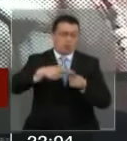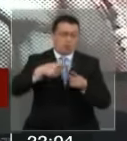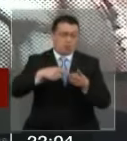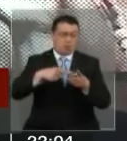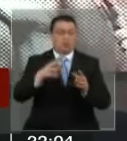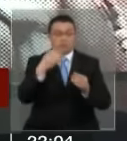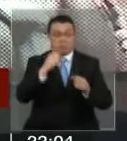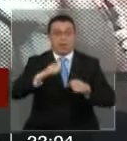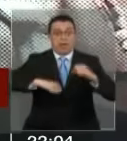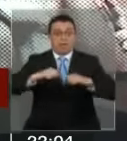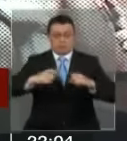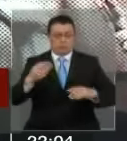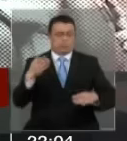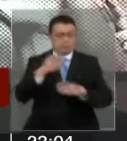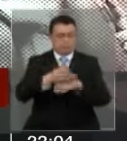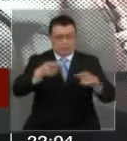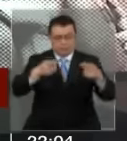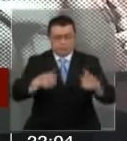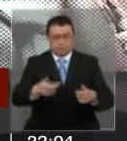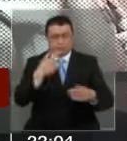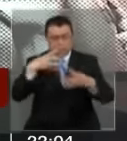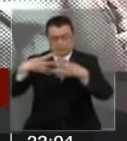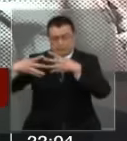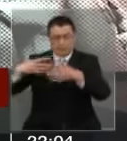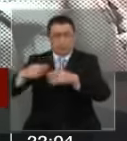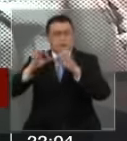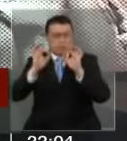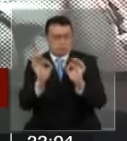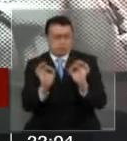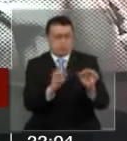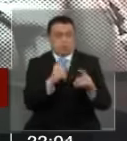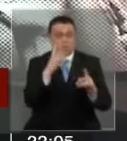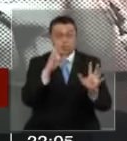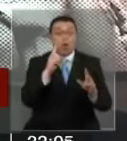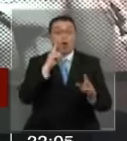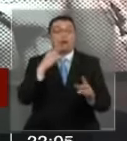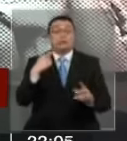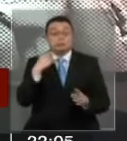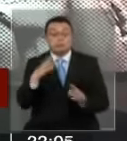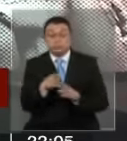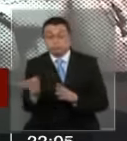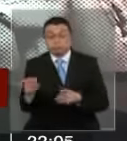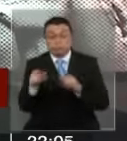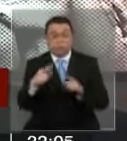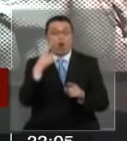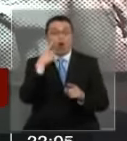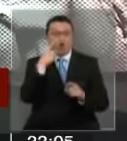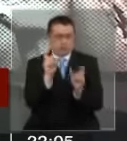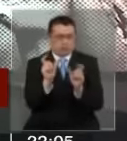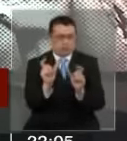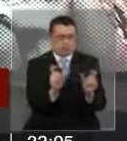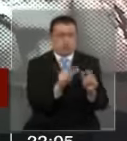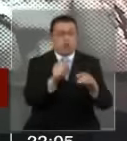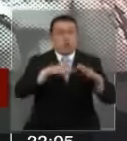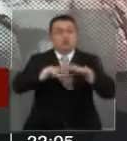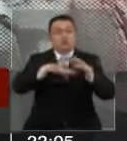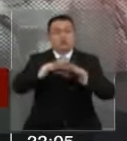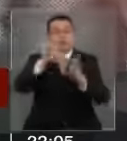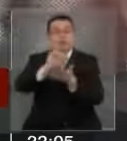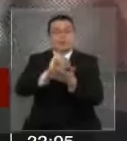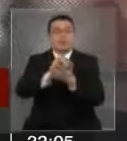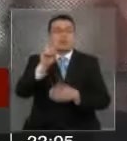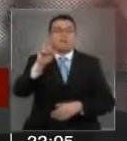que iban a llegar empresarios capaces, que iban a actuar con plena transparencia y si llegaban a descarrilarse, iba a estar ahí el ojo vigilante de la Superintendencia de